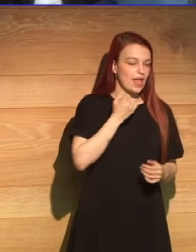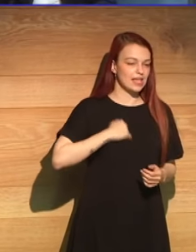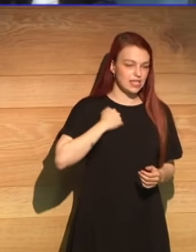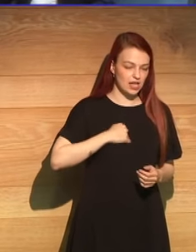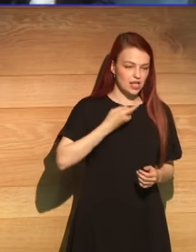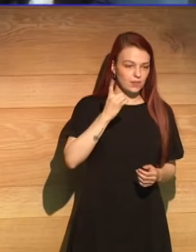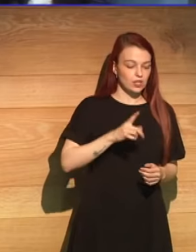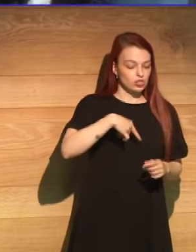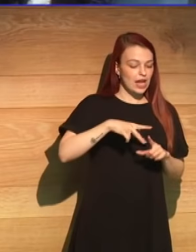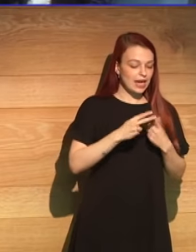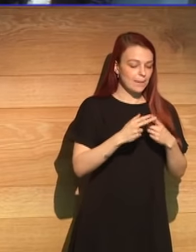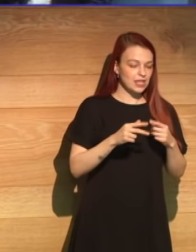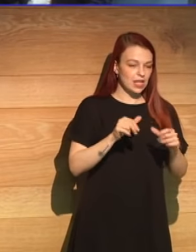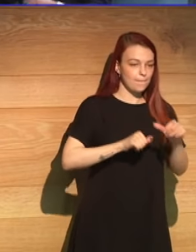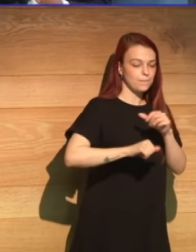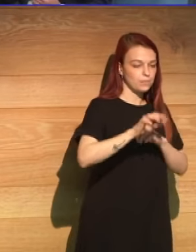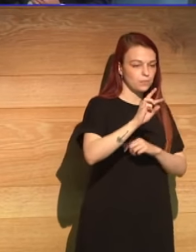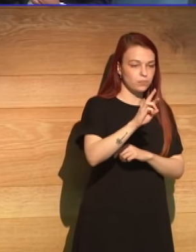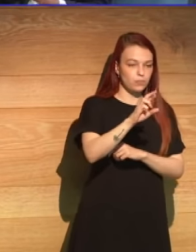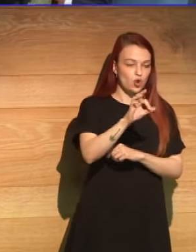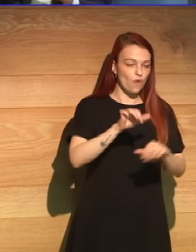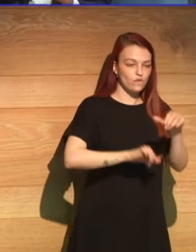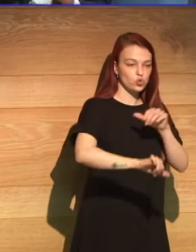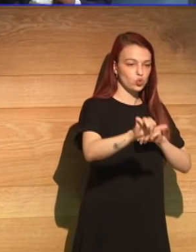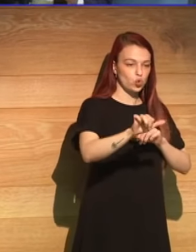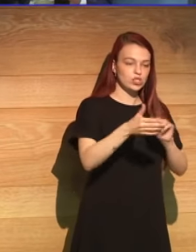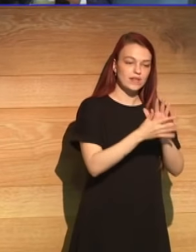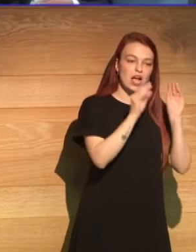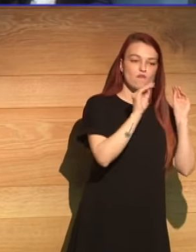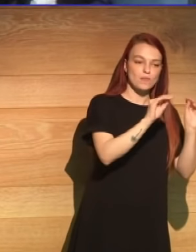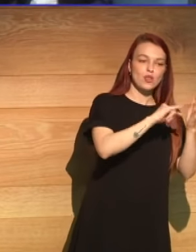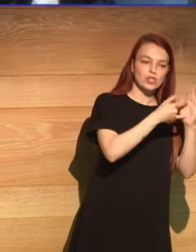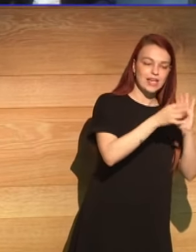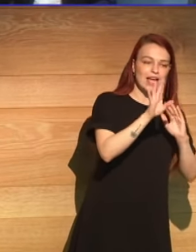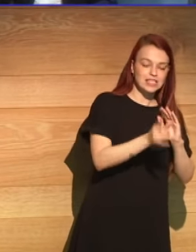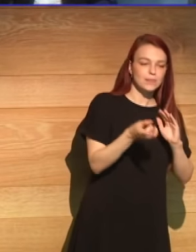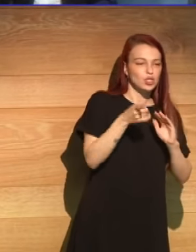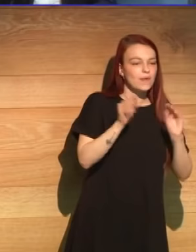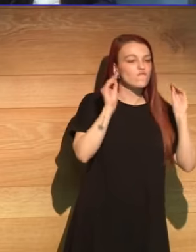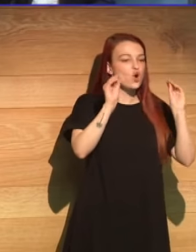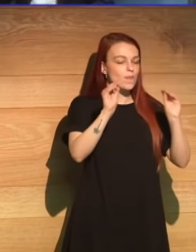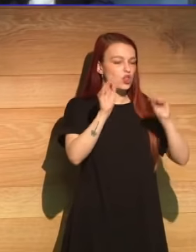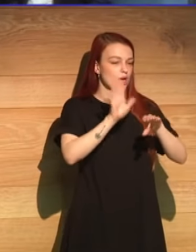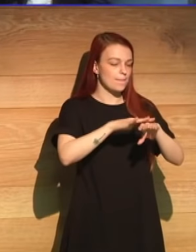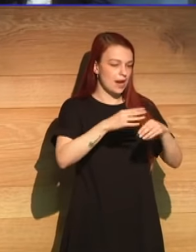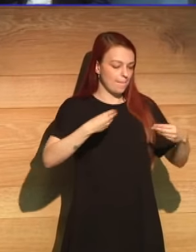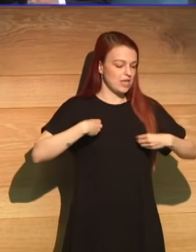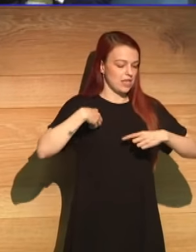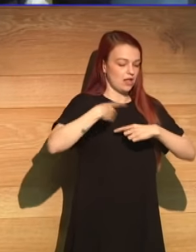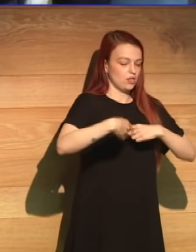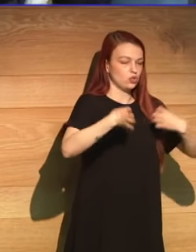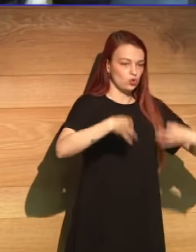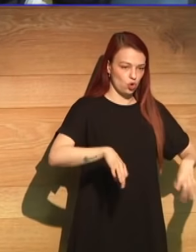Profuturo, ¿no? En la formación, aparte de formación técnica, tiene habilidades para la vida en el software de la plataforma. Por